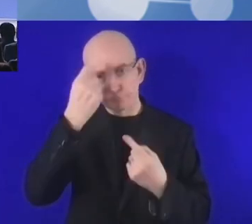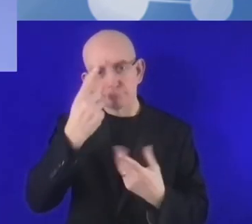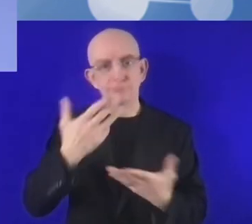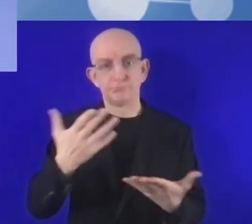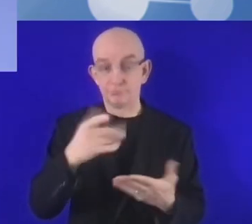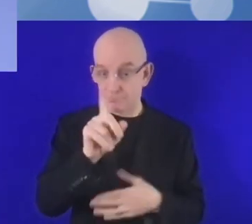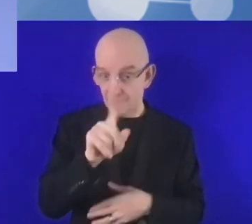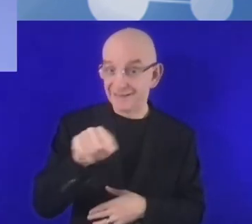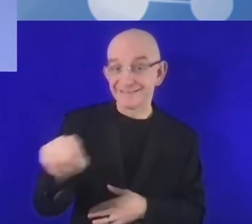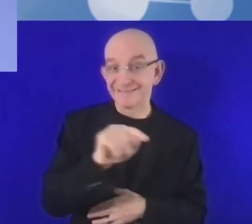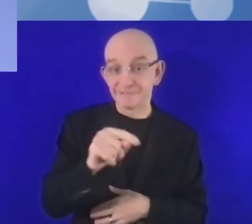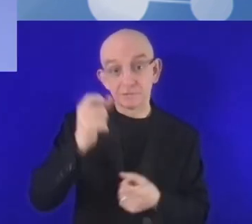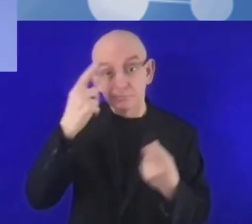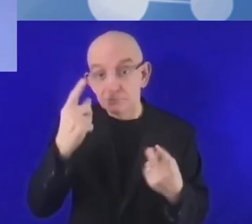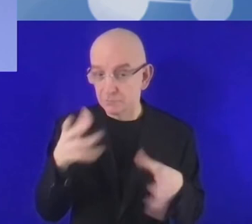de